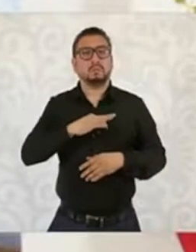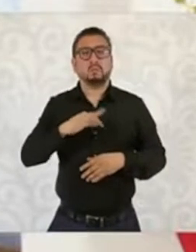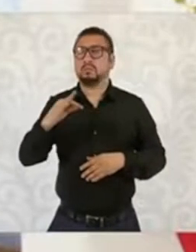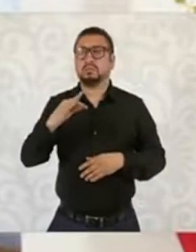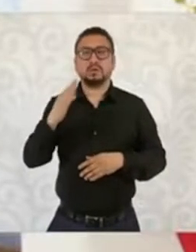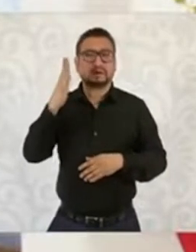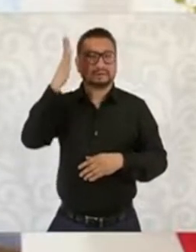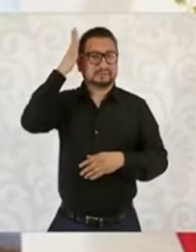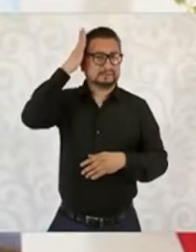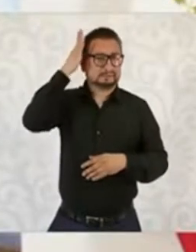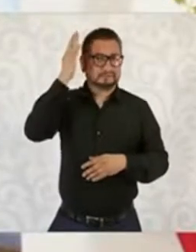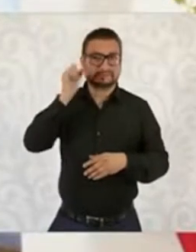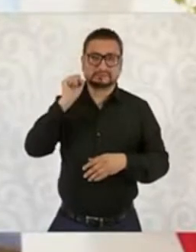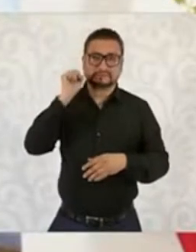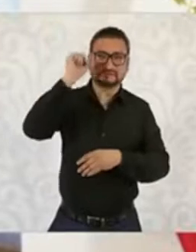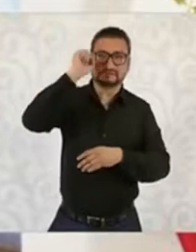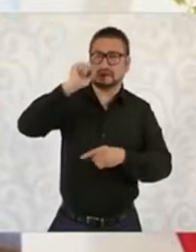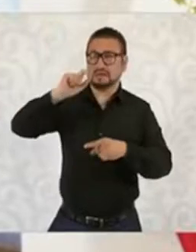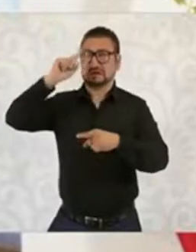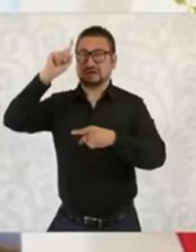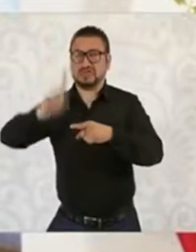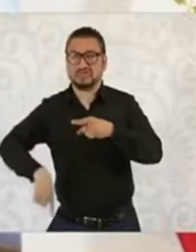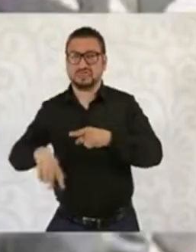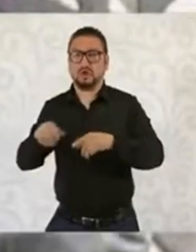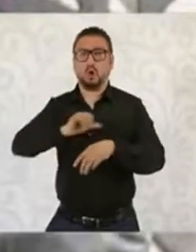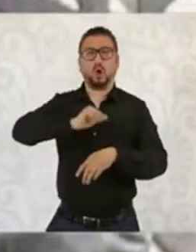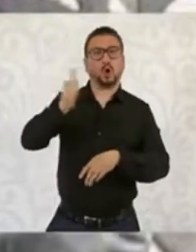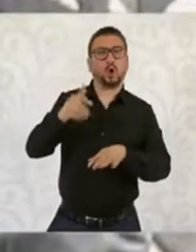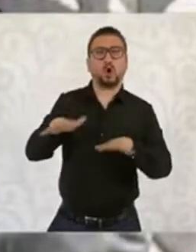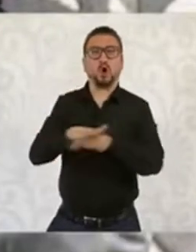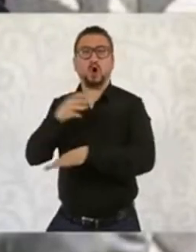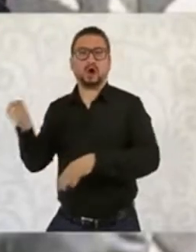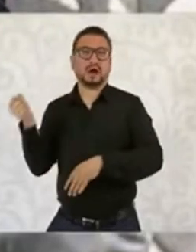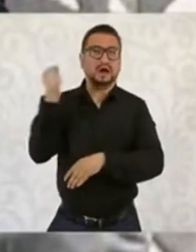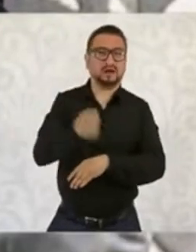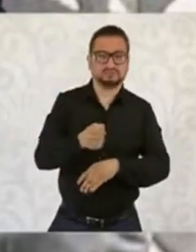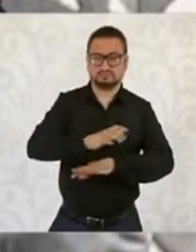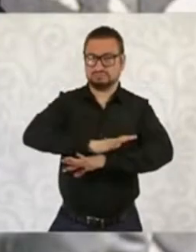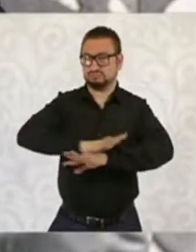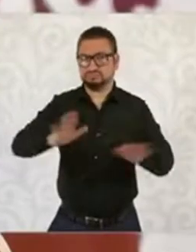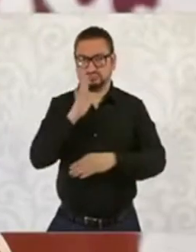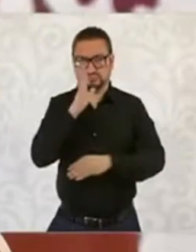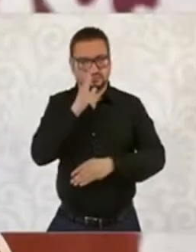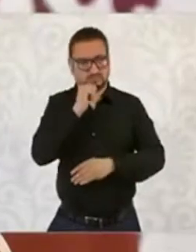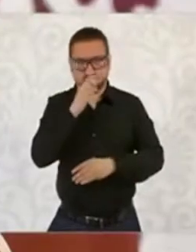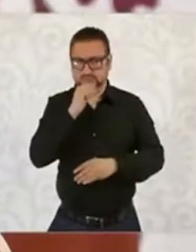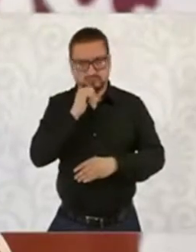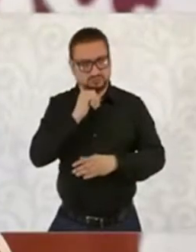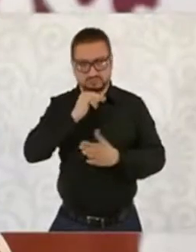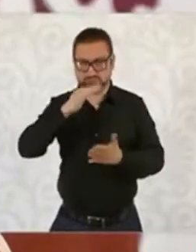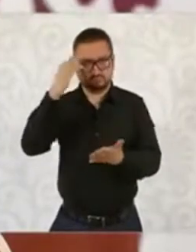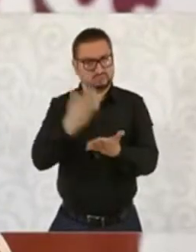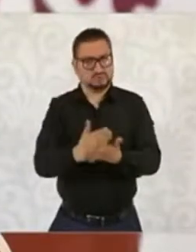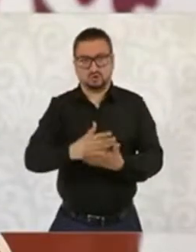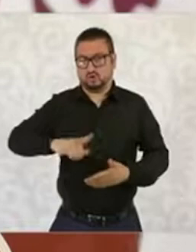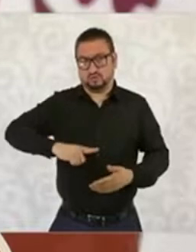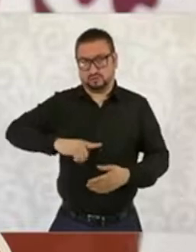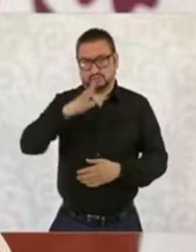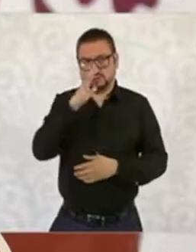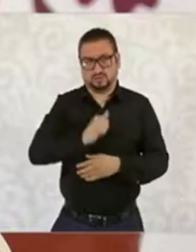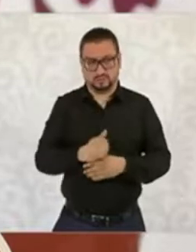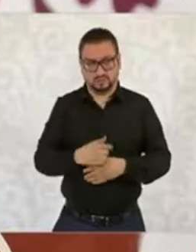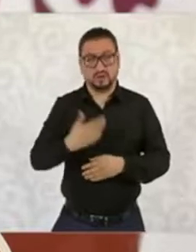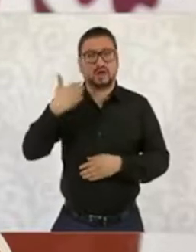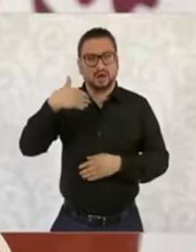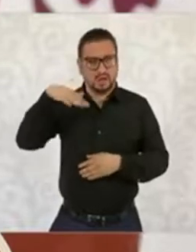líderes sindicales, ya no es más esta atribución informal por parte del gobierno que había en